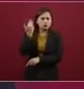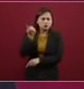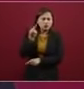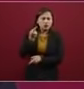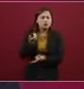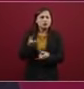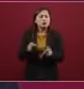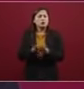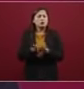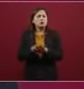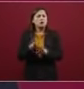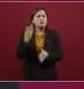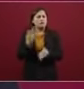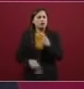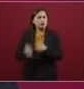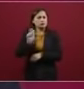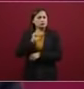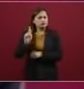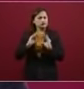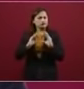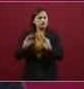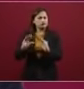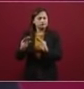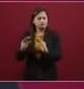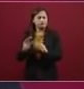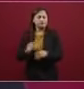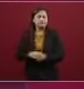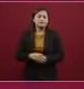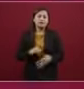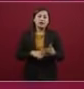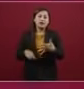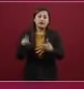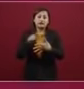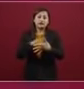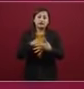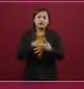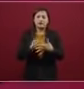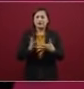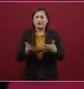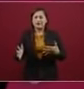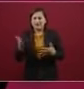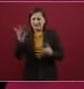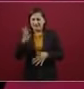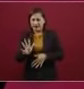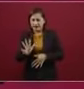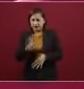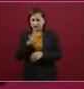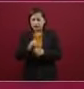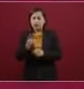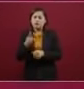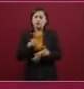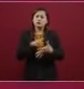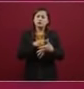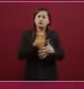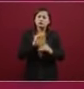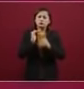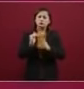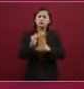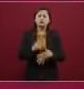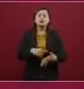profesionalización. Número cinco, y aquí voy a terminar porque son 10 ejes, hemos dejado atrás los